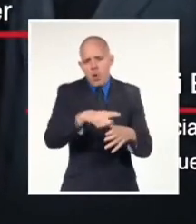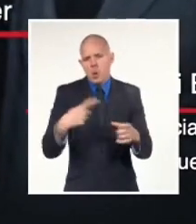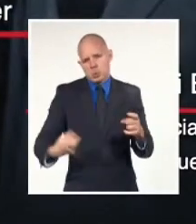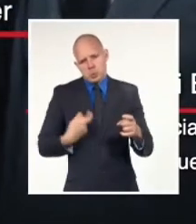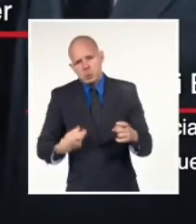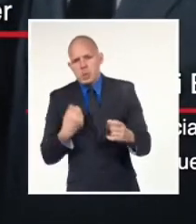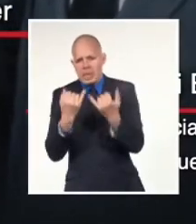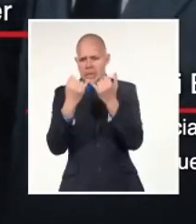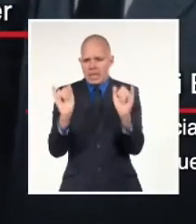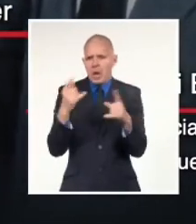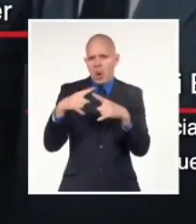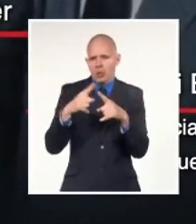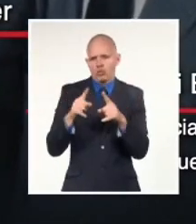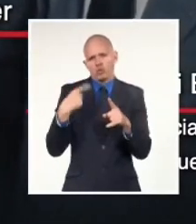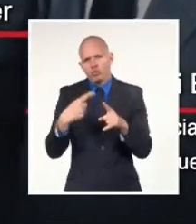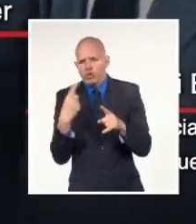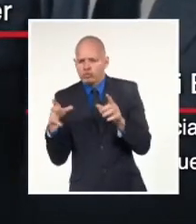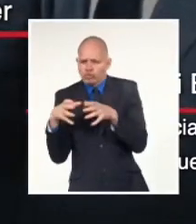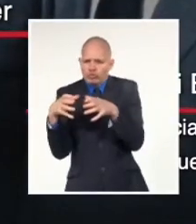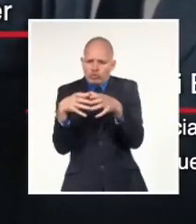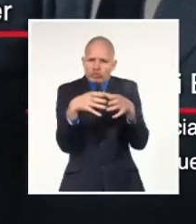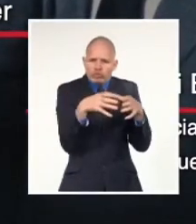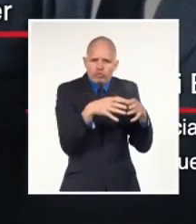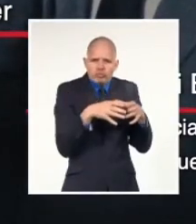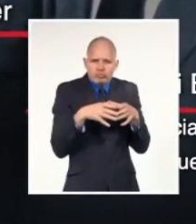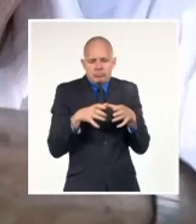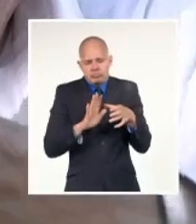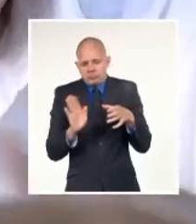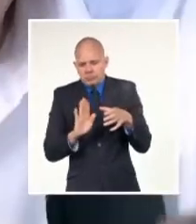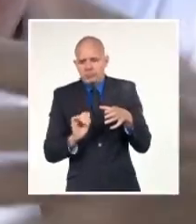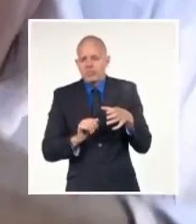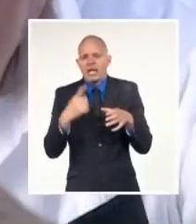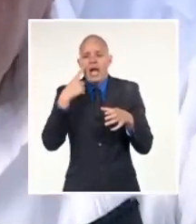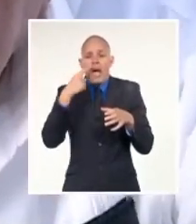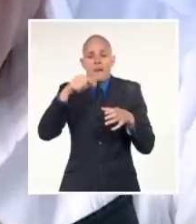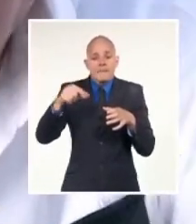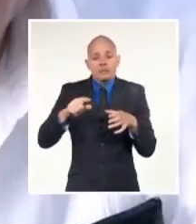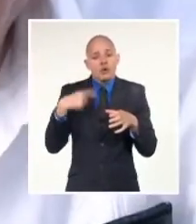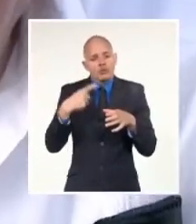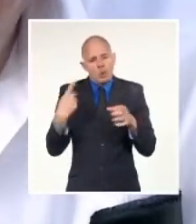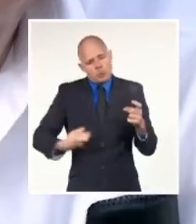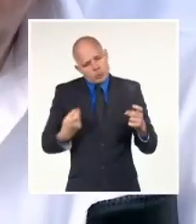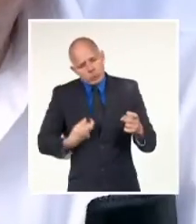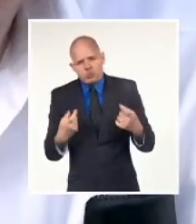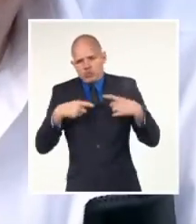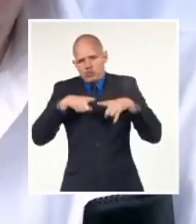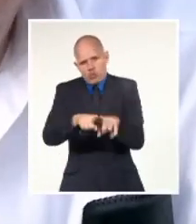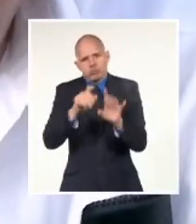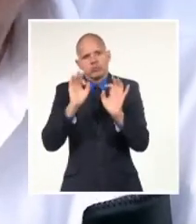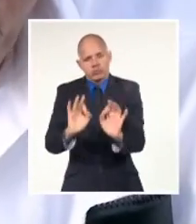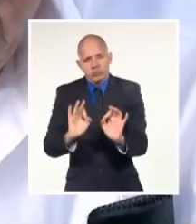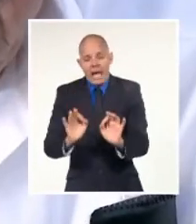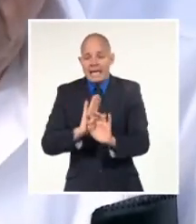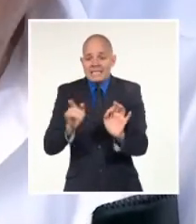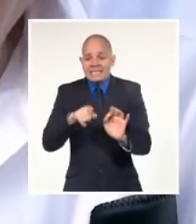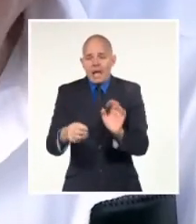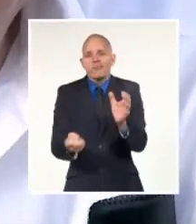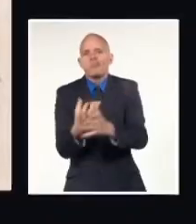nos uniéramos. Y en aquello que pudiéramos luchar juntos. Esos eran los comités